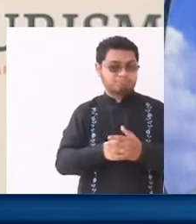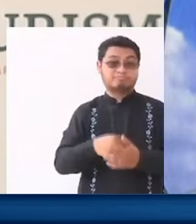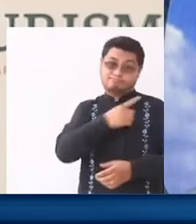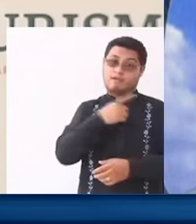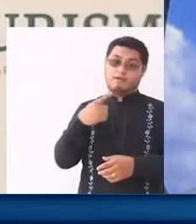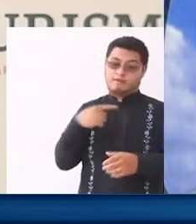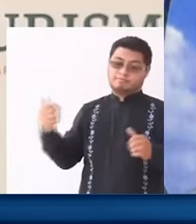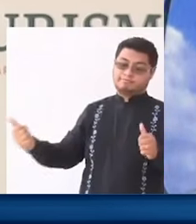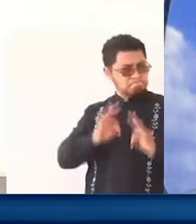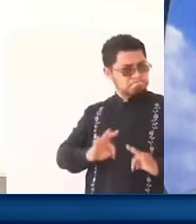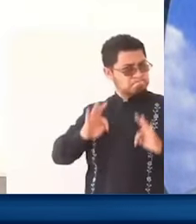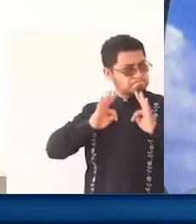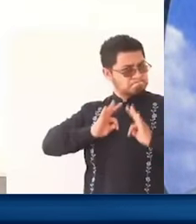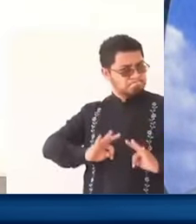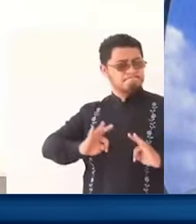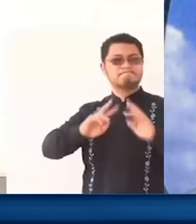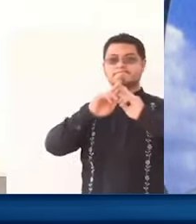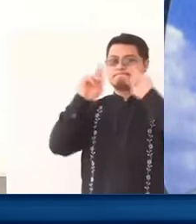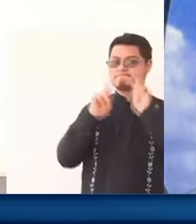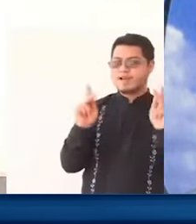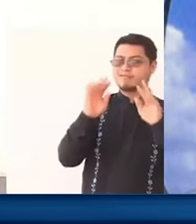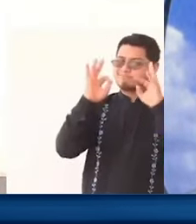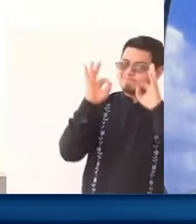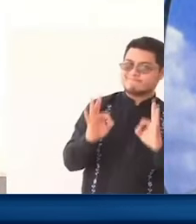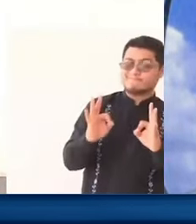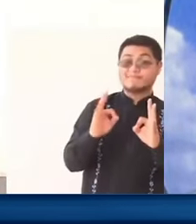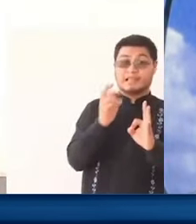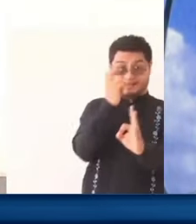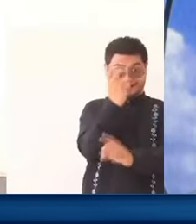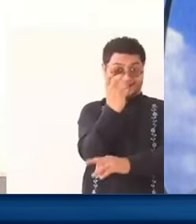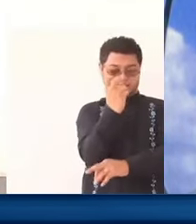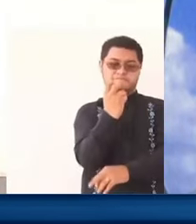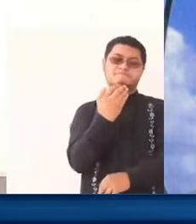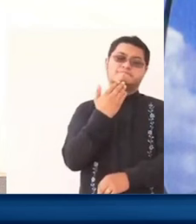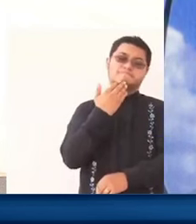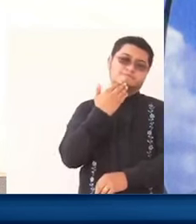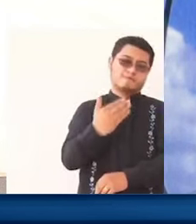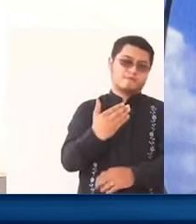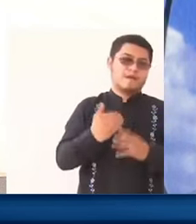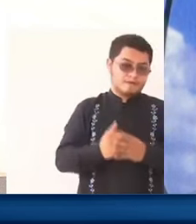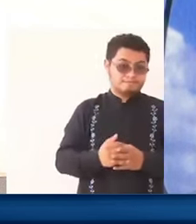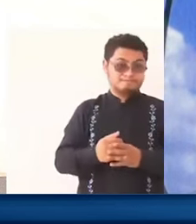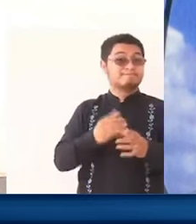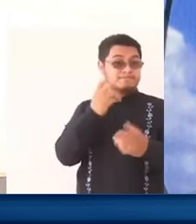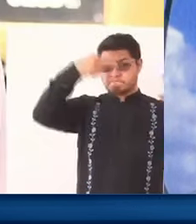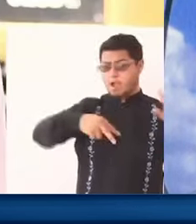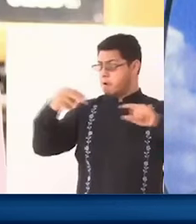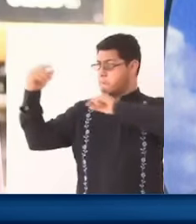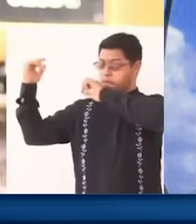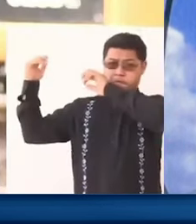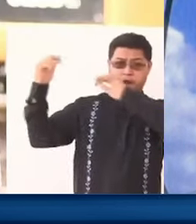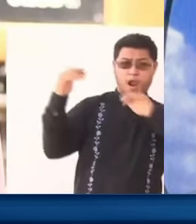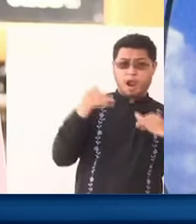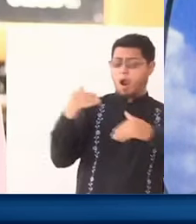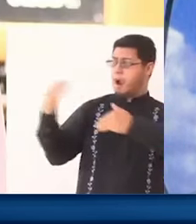fundamentalmente a cargo de los trabajadores del Poder Judicial Federal. Prácticamente en todo el país hay